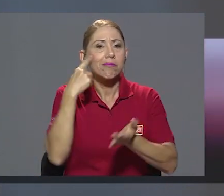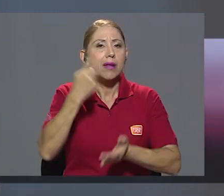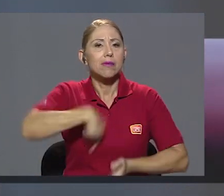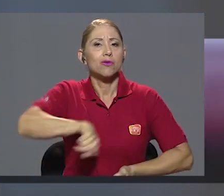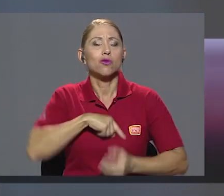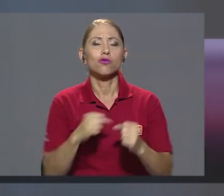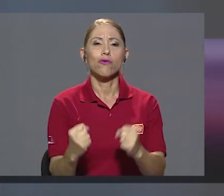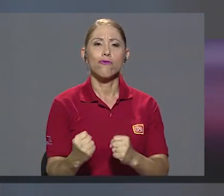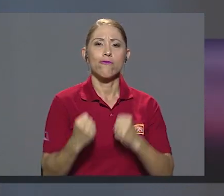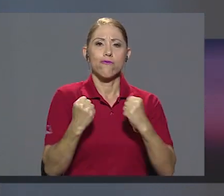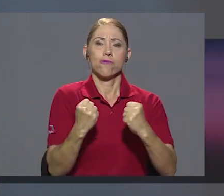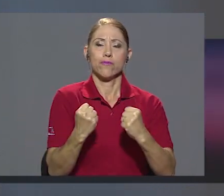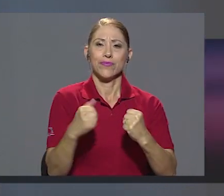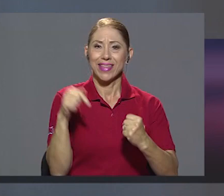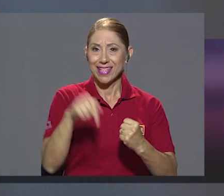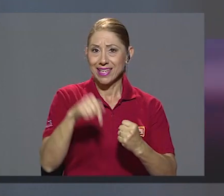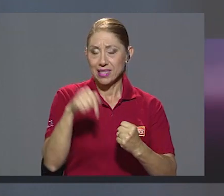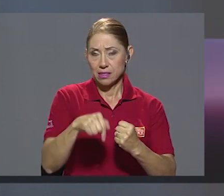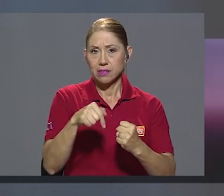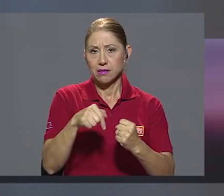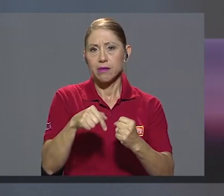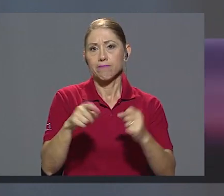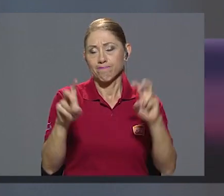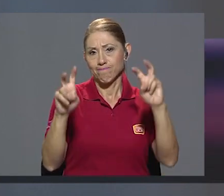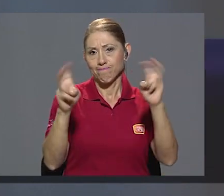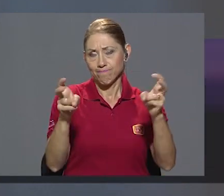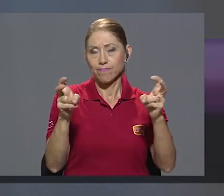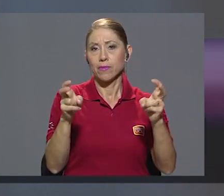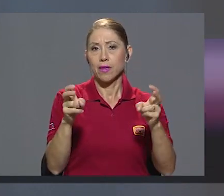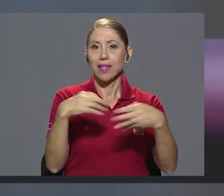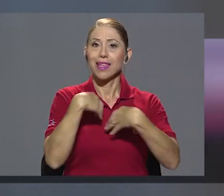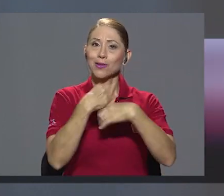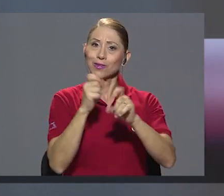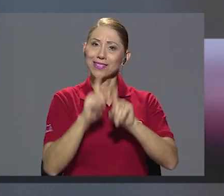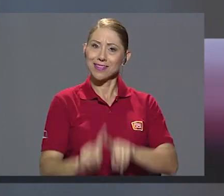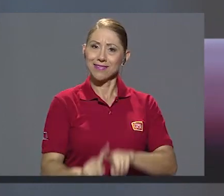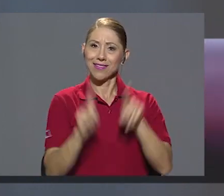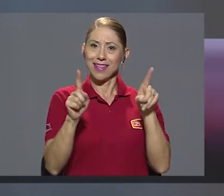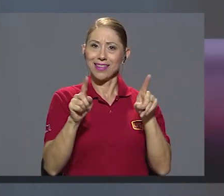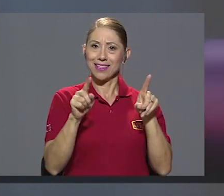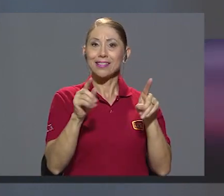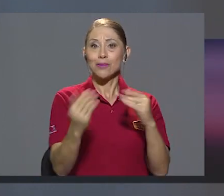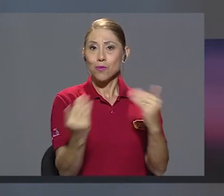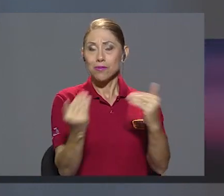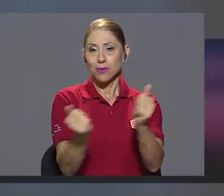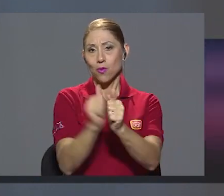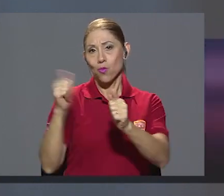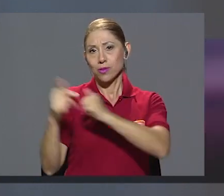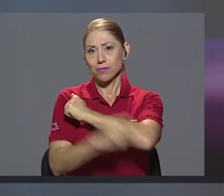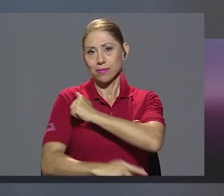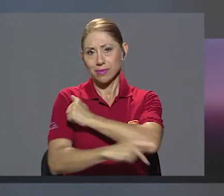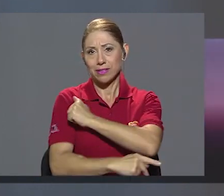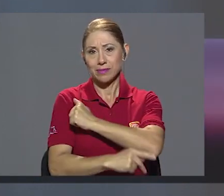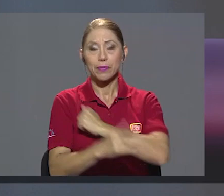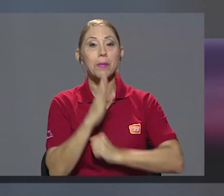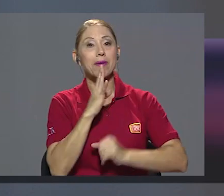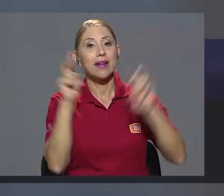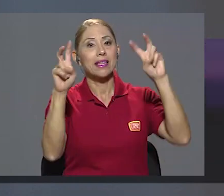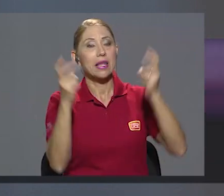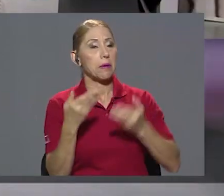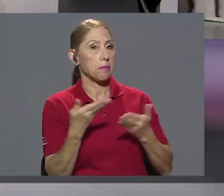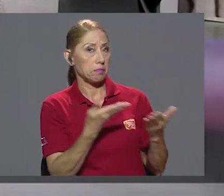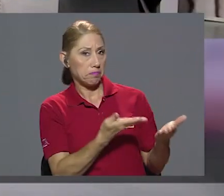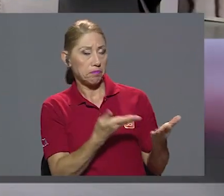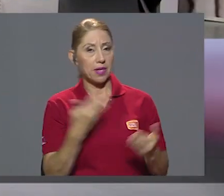que nos fortalezcamos más en esta línea que nos distingue dentro de muchas naciones. Para hablar de este tema